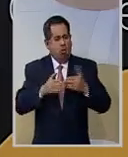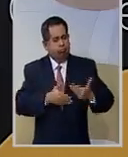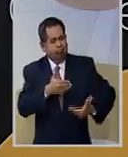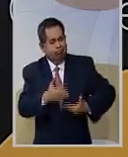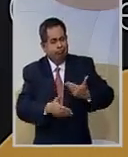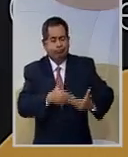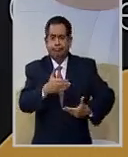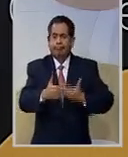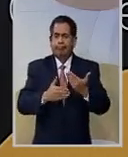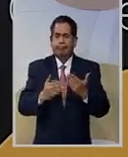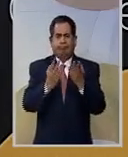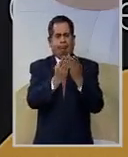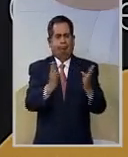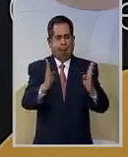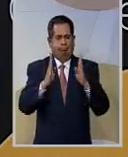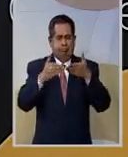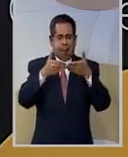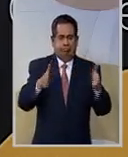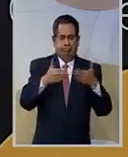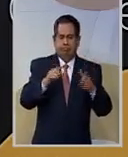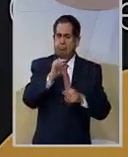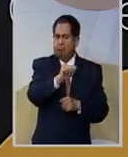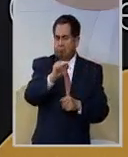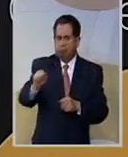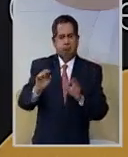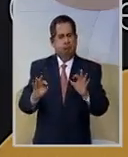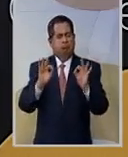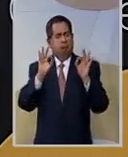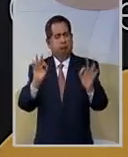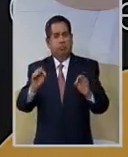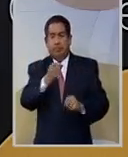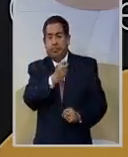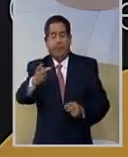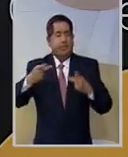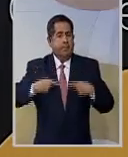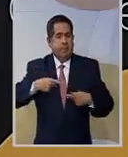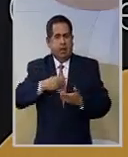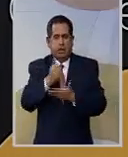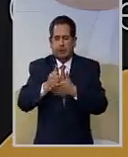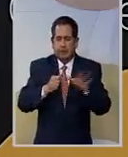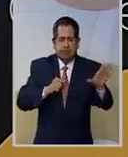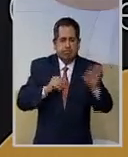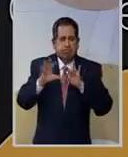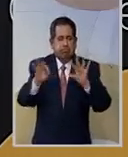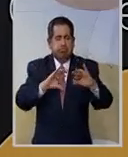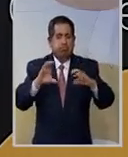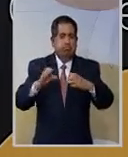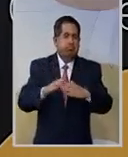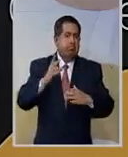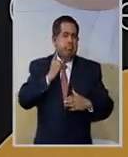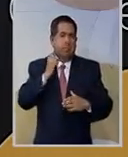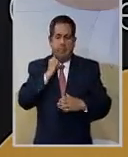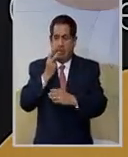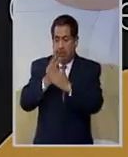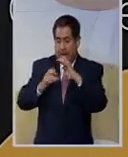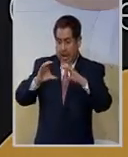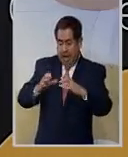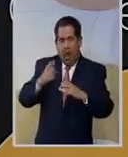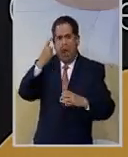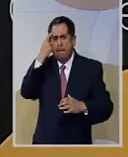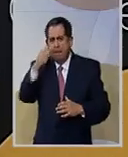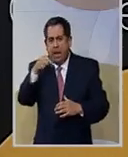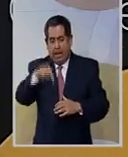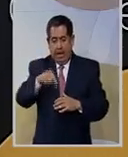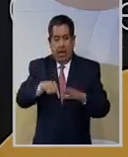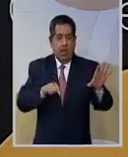de casillas en la Ciudad de México, donde, recordemos, los ciudadanos elegirán a los legisladores que serán parte de esta